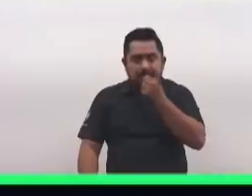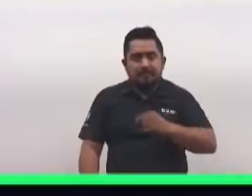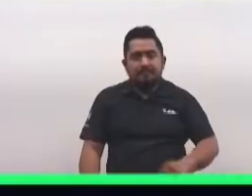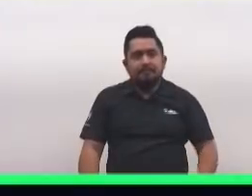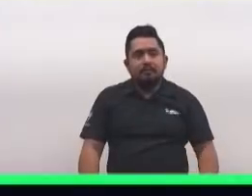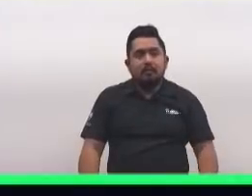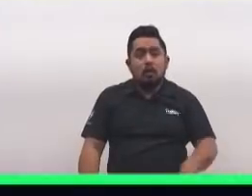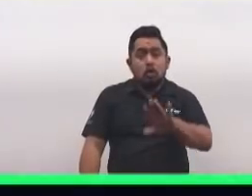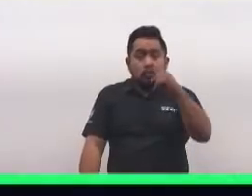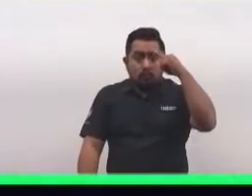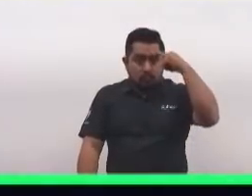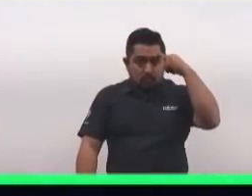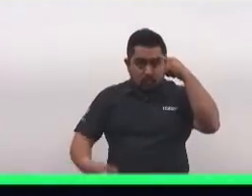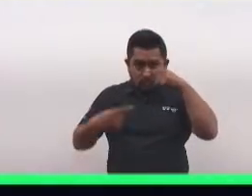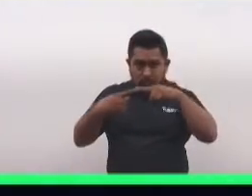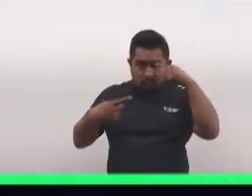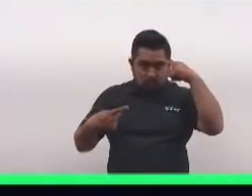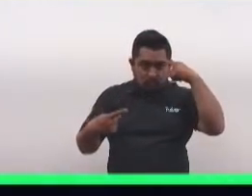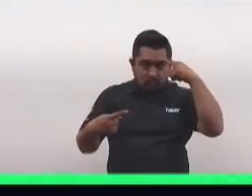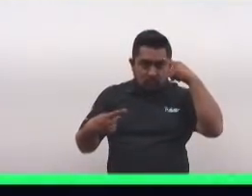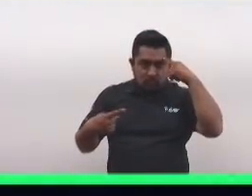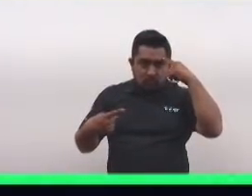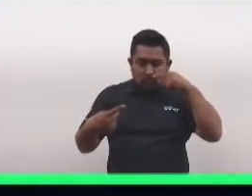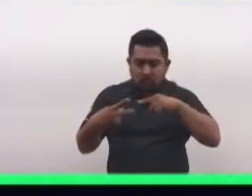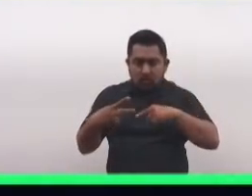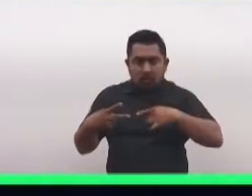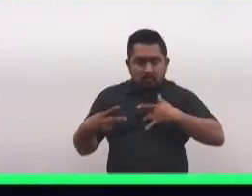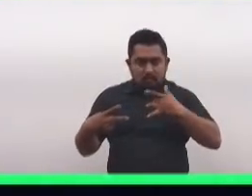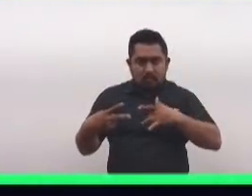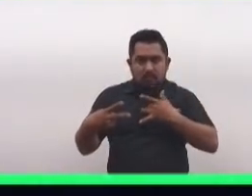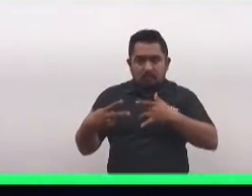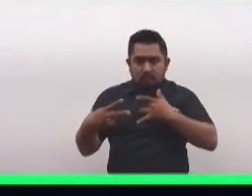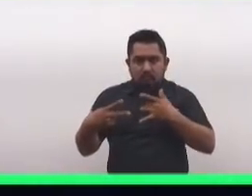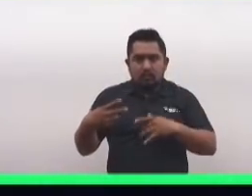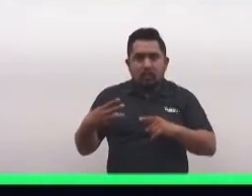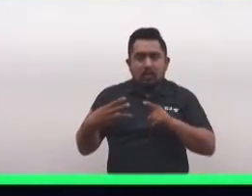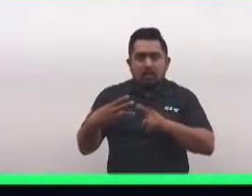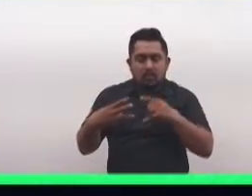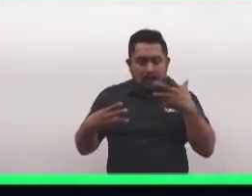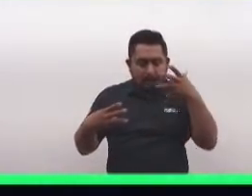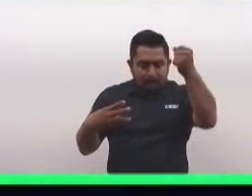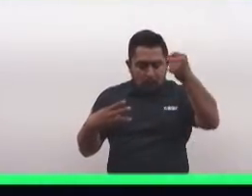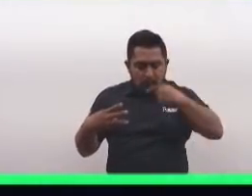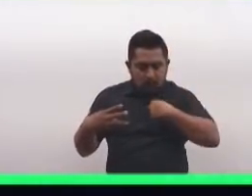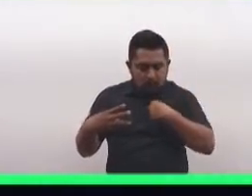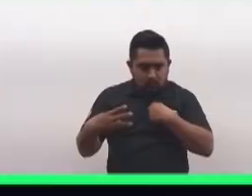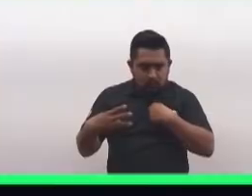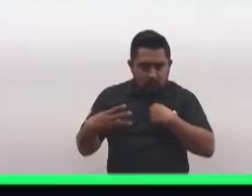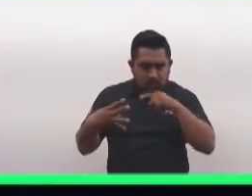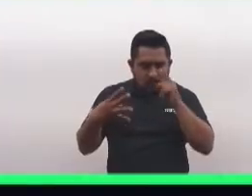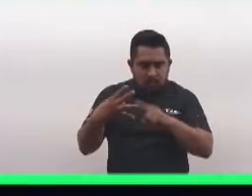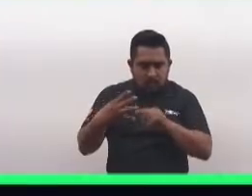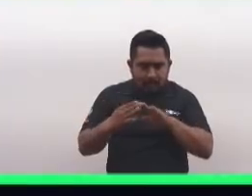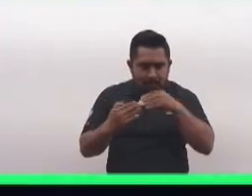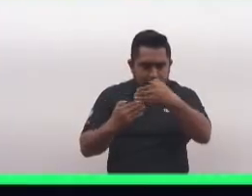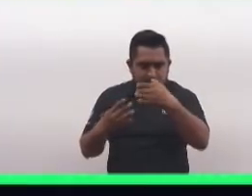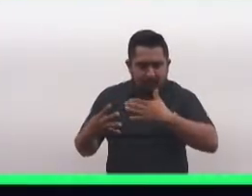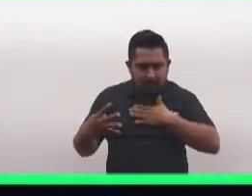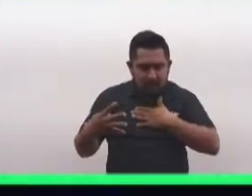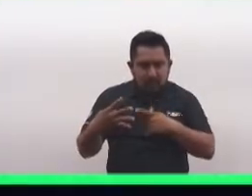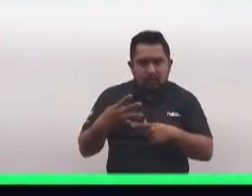tus pensamientos tus sentimientos sus prioridades tus proyectos